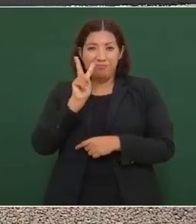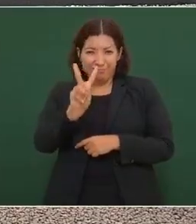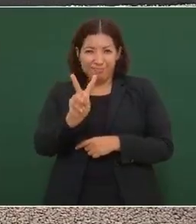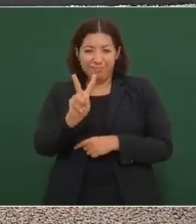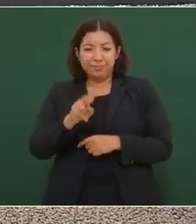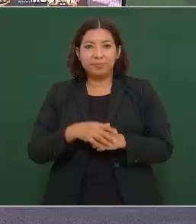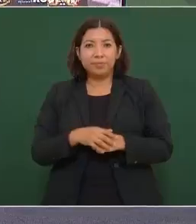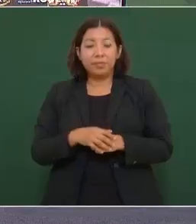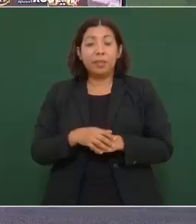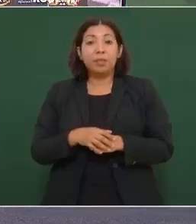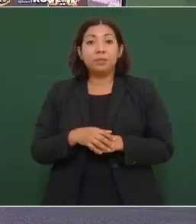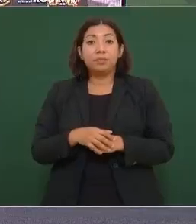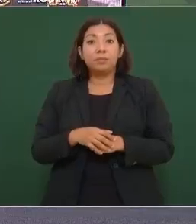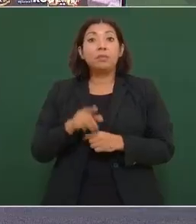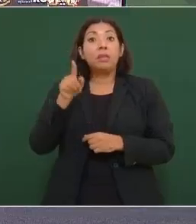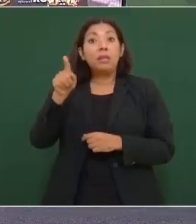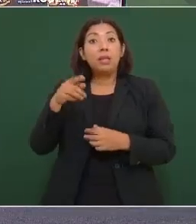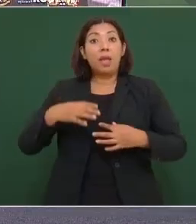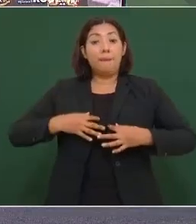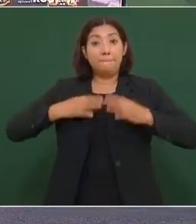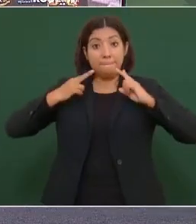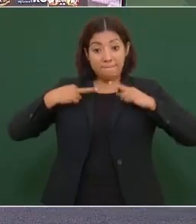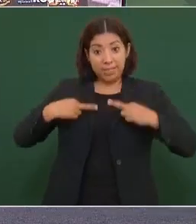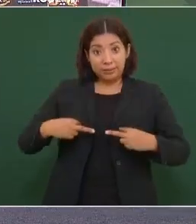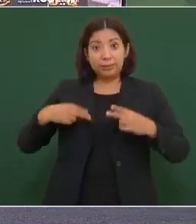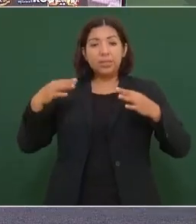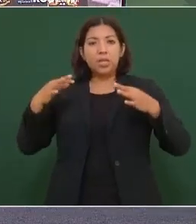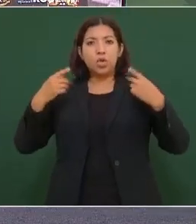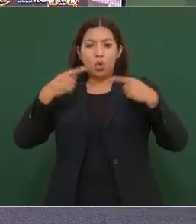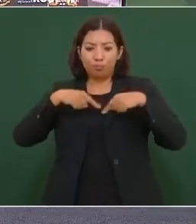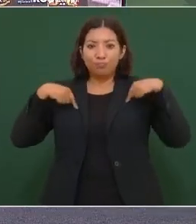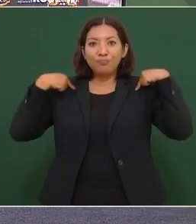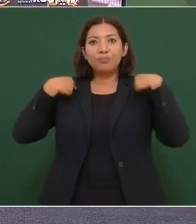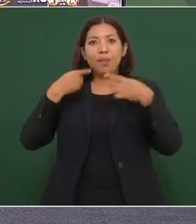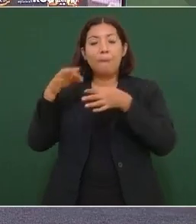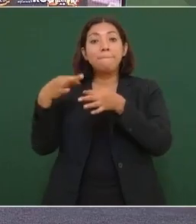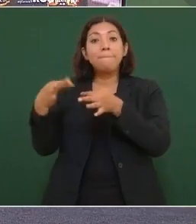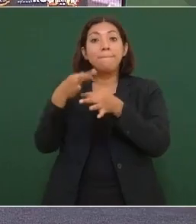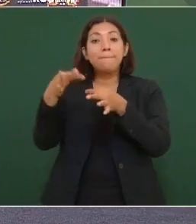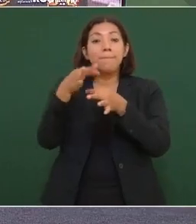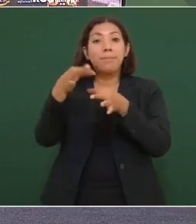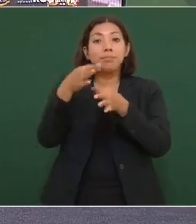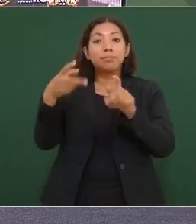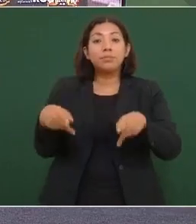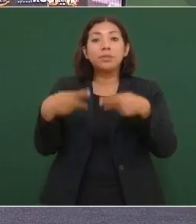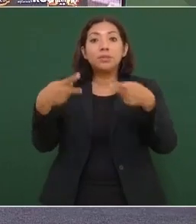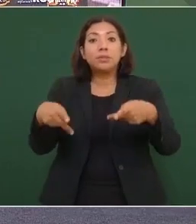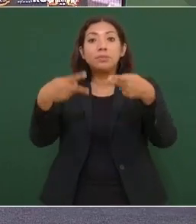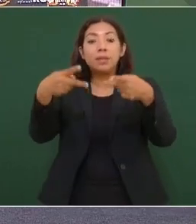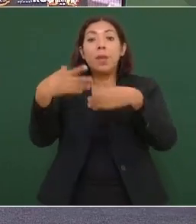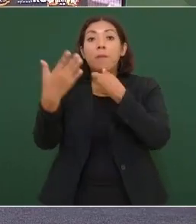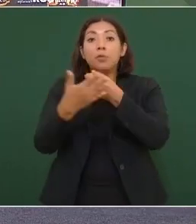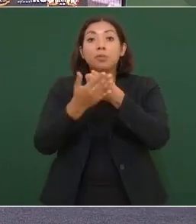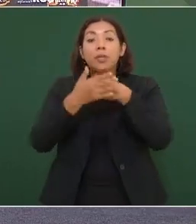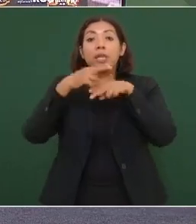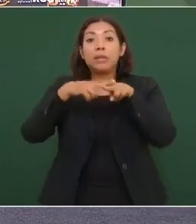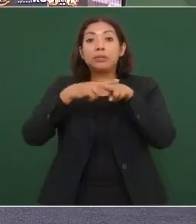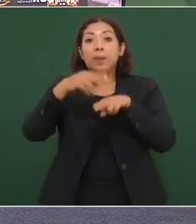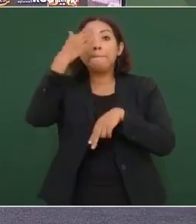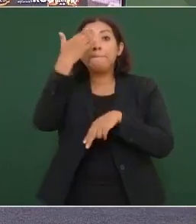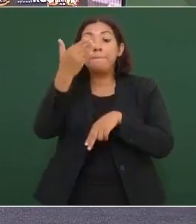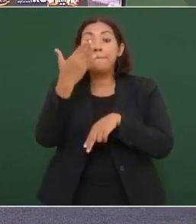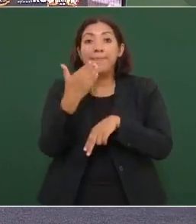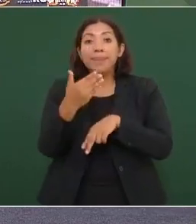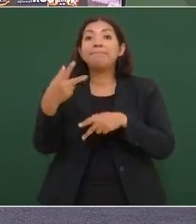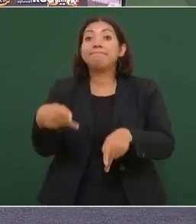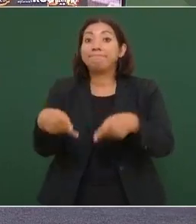en este momento ya bordando vestidos, blusas, para que se vendan en las estaciones del Tren Maya y para que las